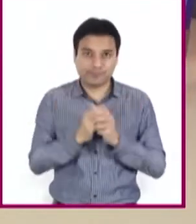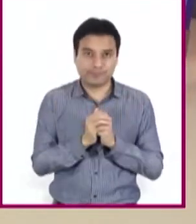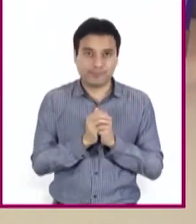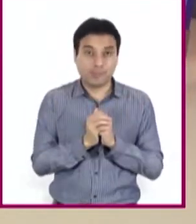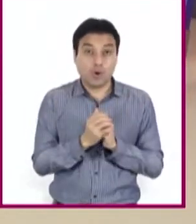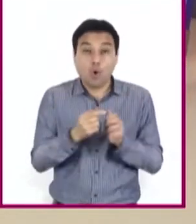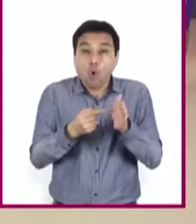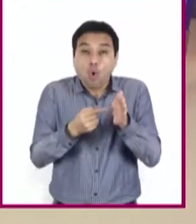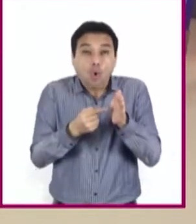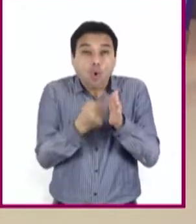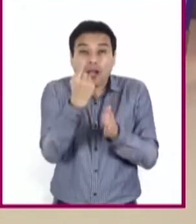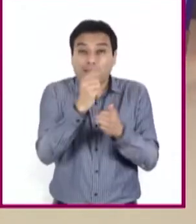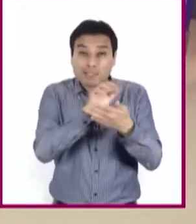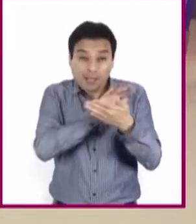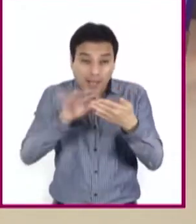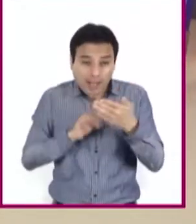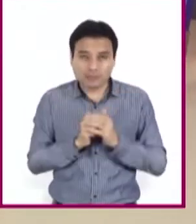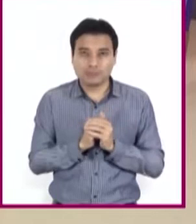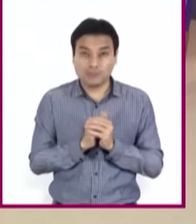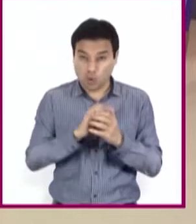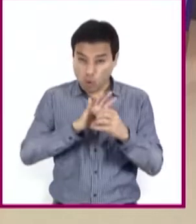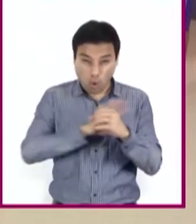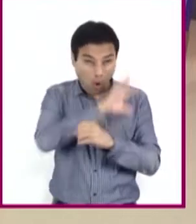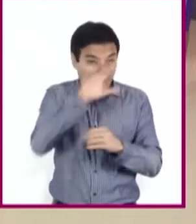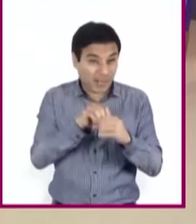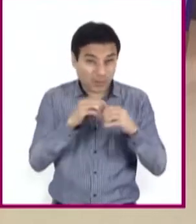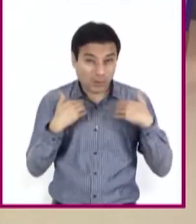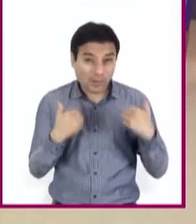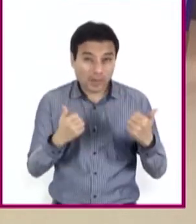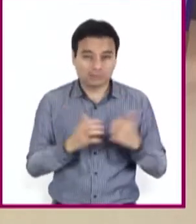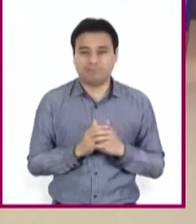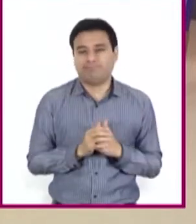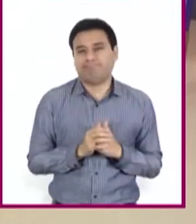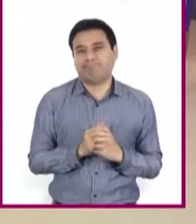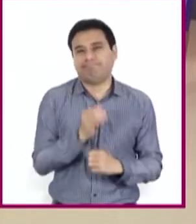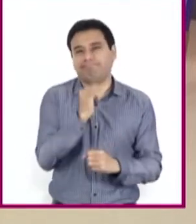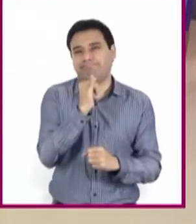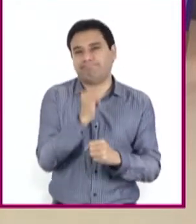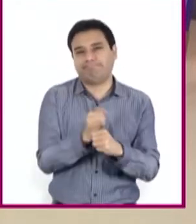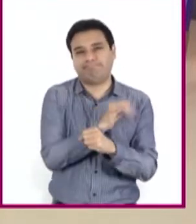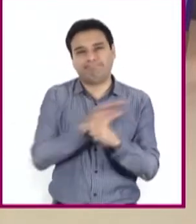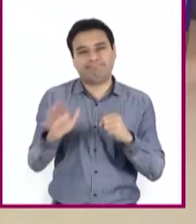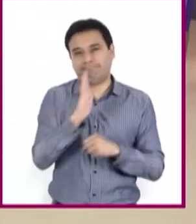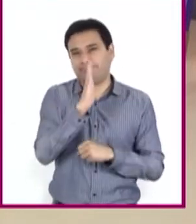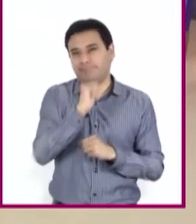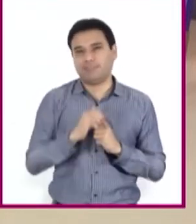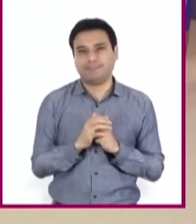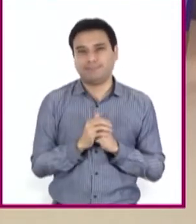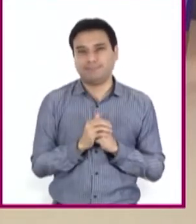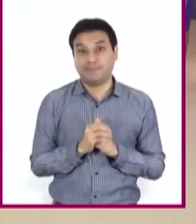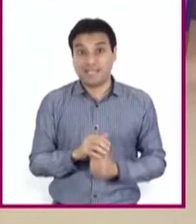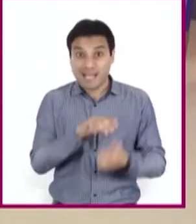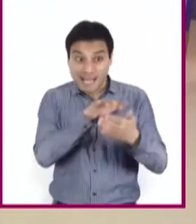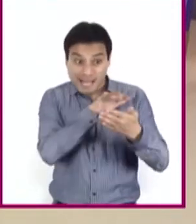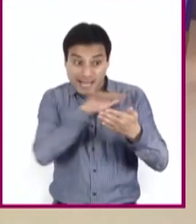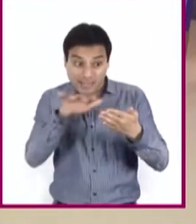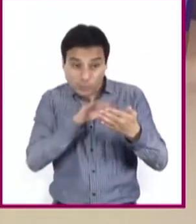sola lectura basta para comprender y asimilar el texto es un error común. La lectura es una